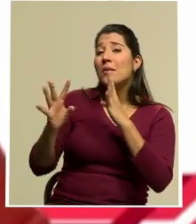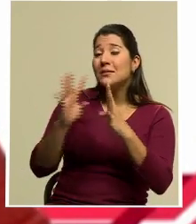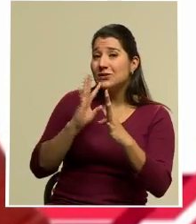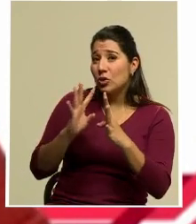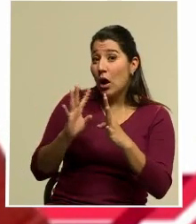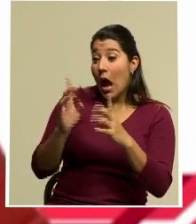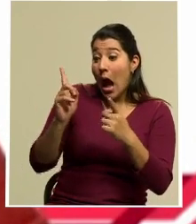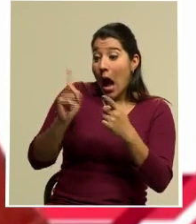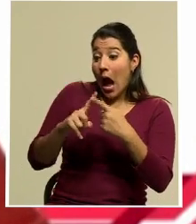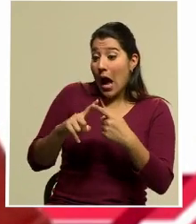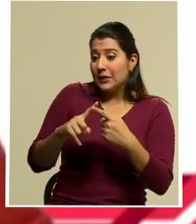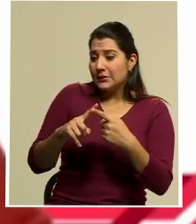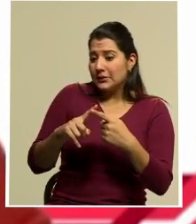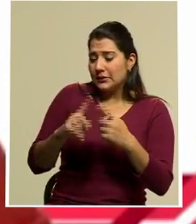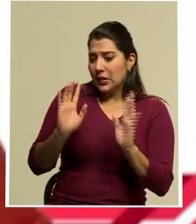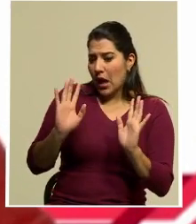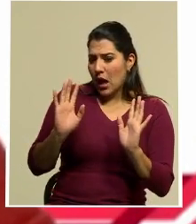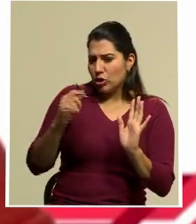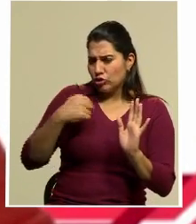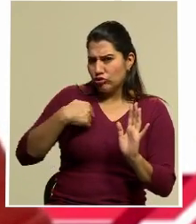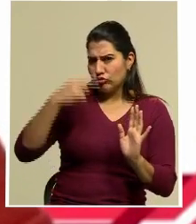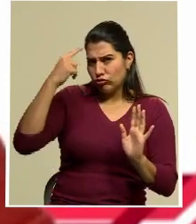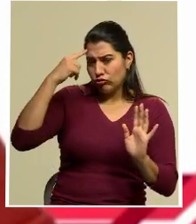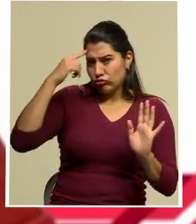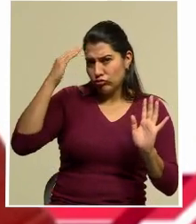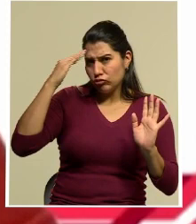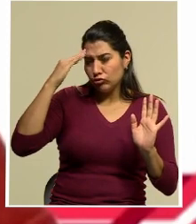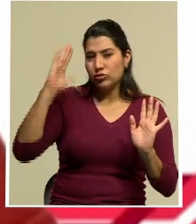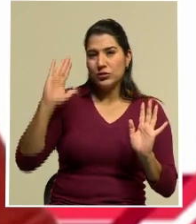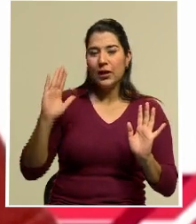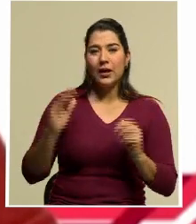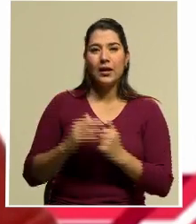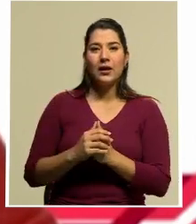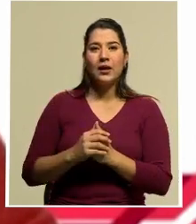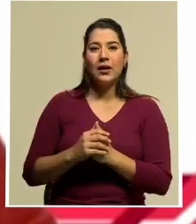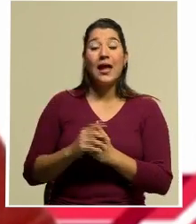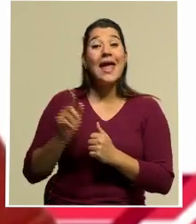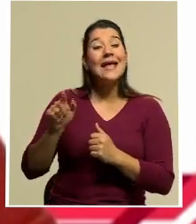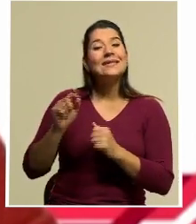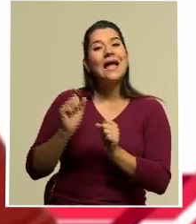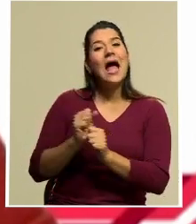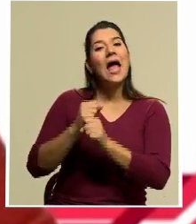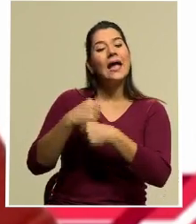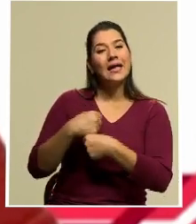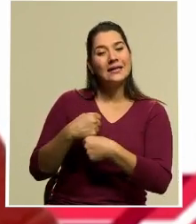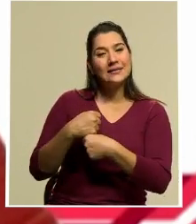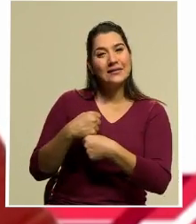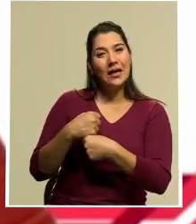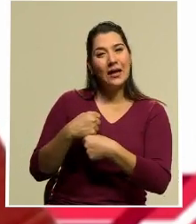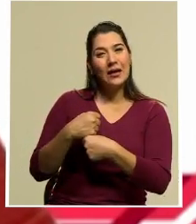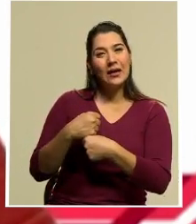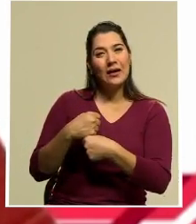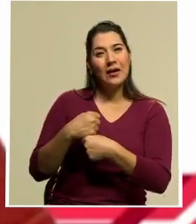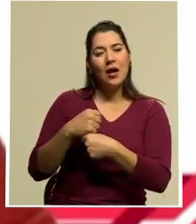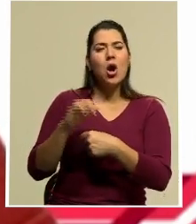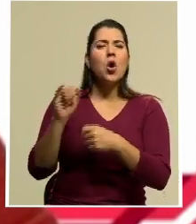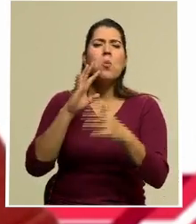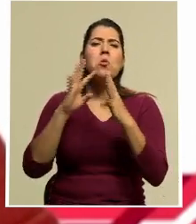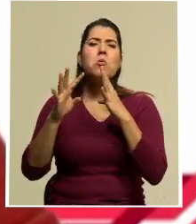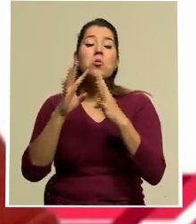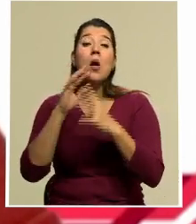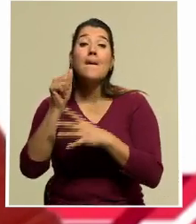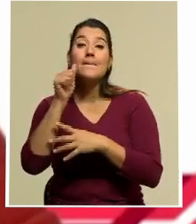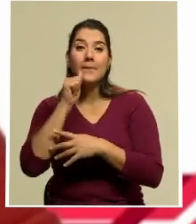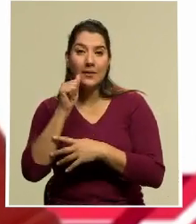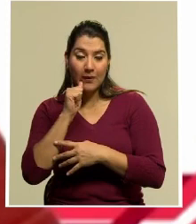donde tengo entendido, y así es, fue realizada como una conversación